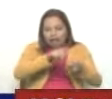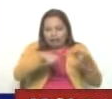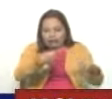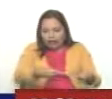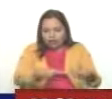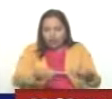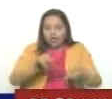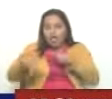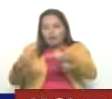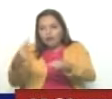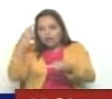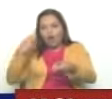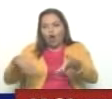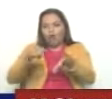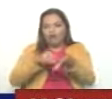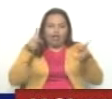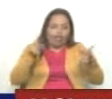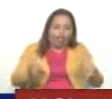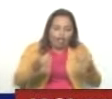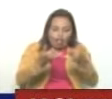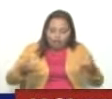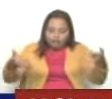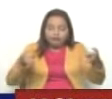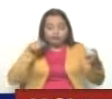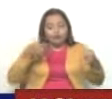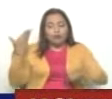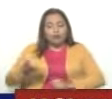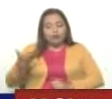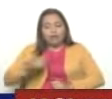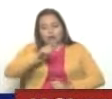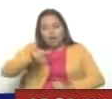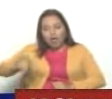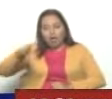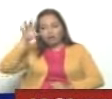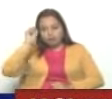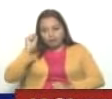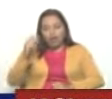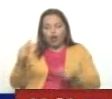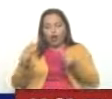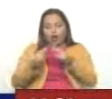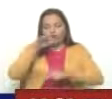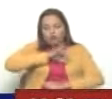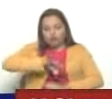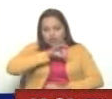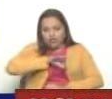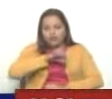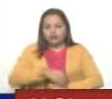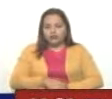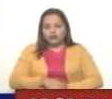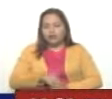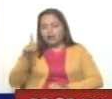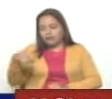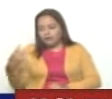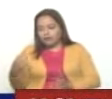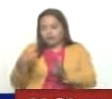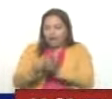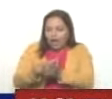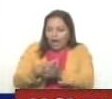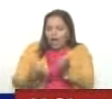días nuevamente es vandalizada. Entonces es importante allí también involucrarnos con la sociedad, que la sociedad se involucre también con las